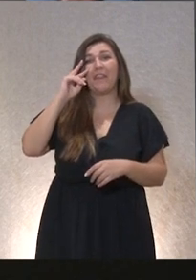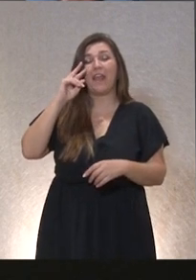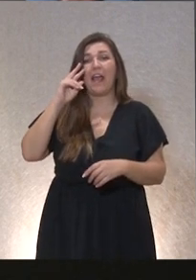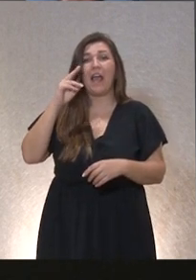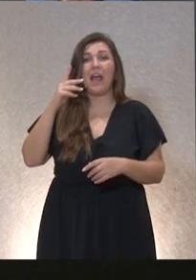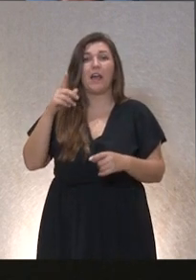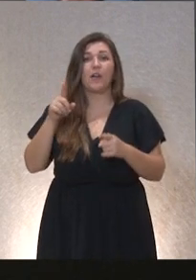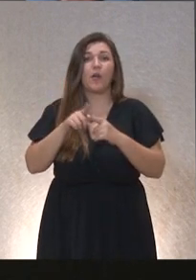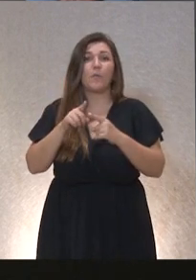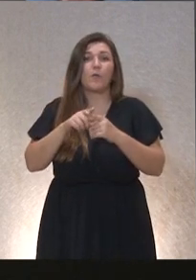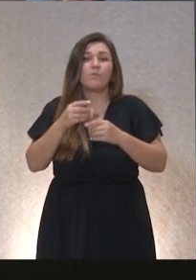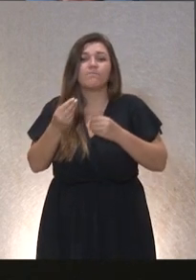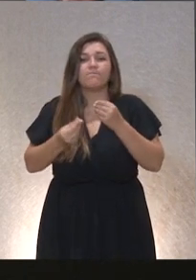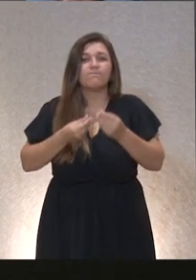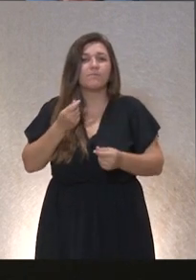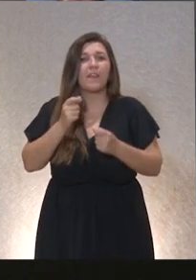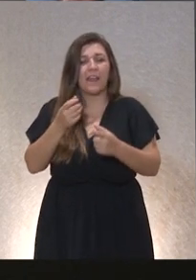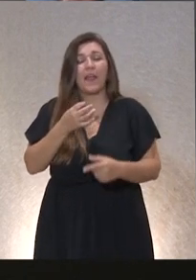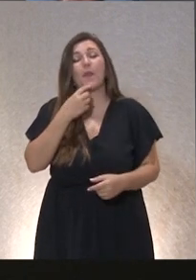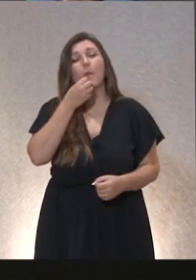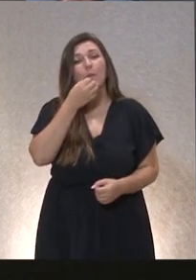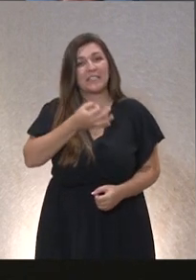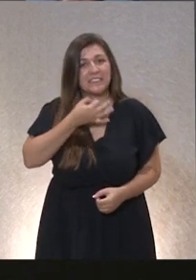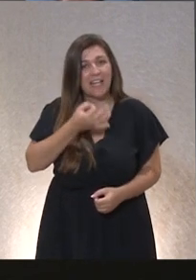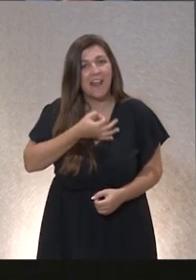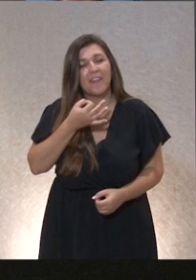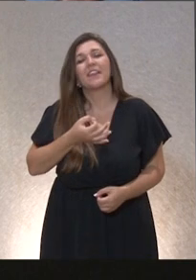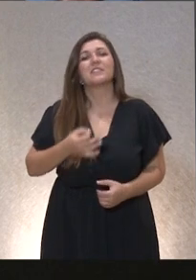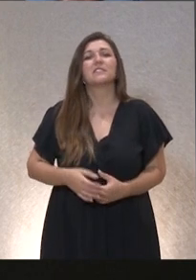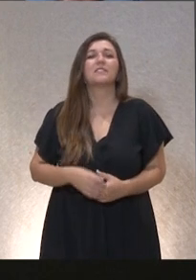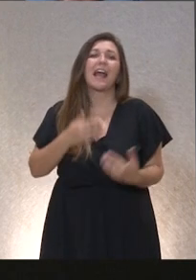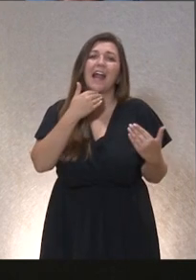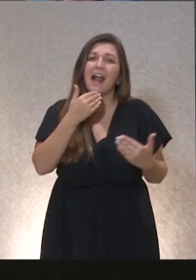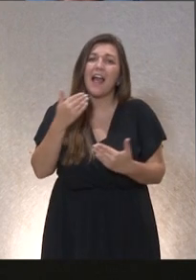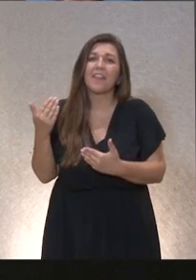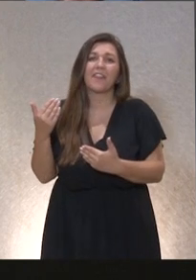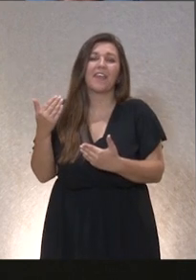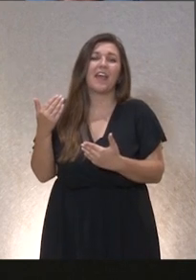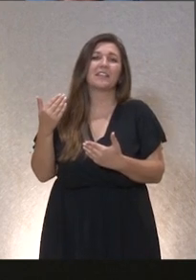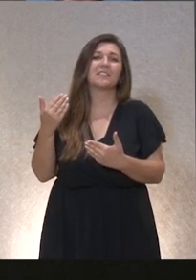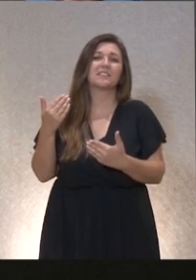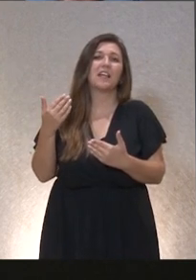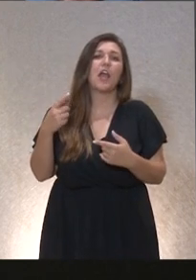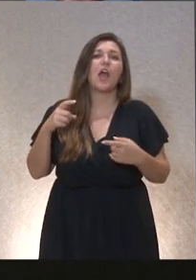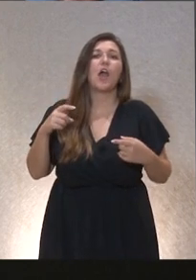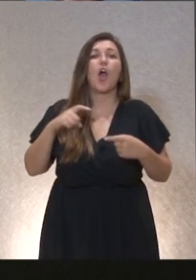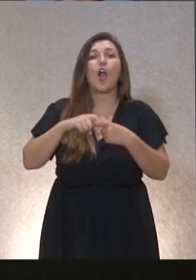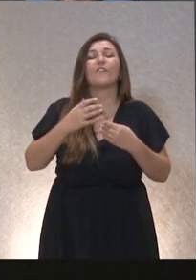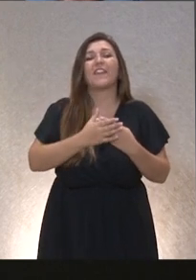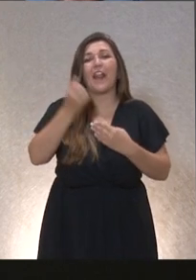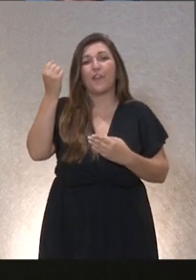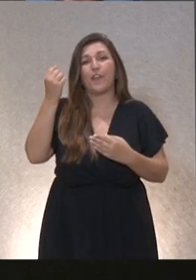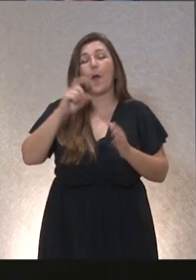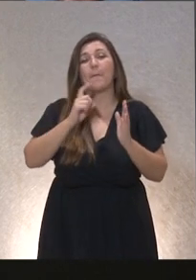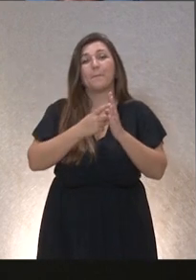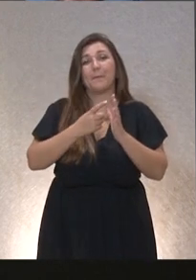o la percepción de esta experiencia pues Buenas tardes En primer lugar agradecer a la confederación y a plena inclusión Asturias por